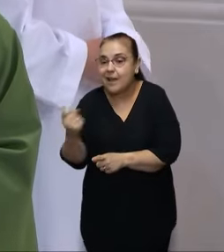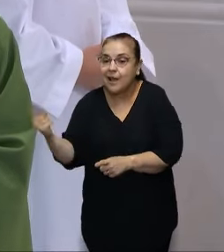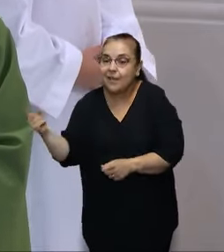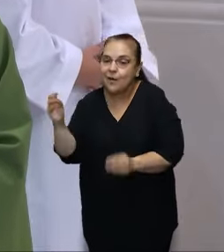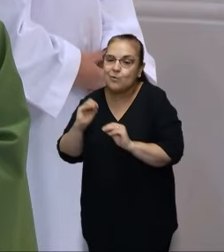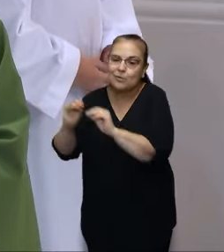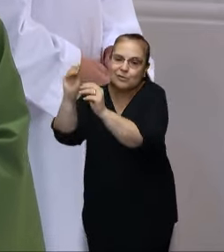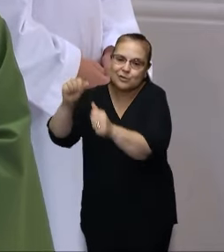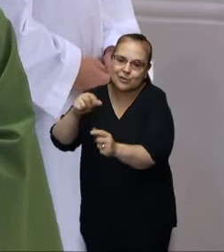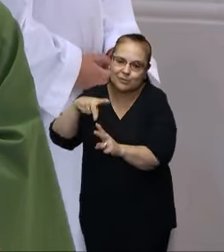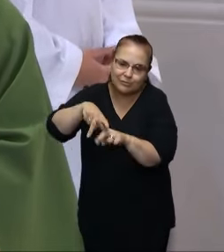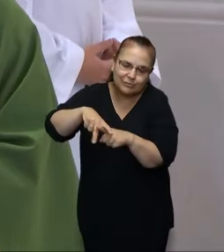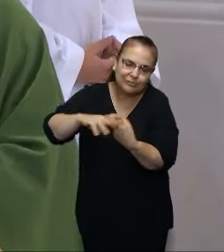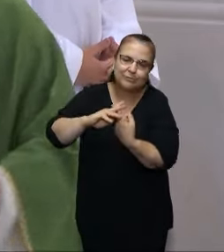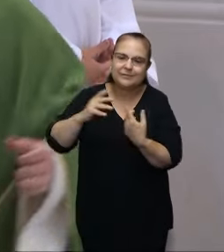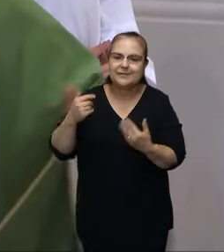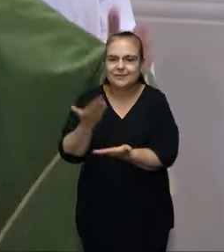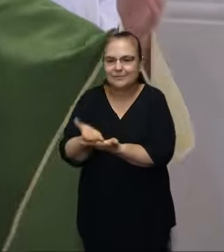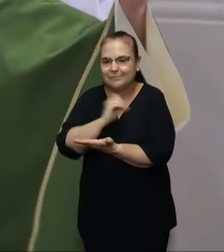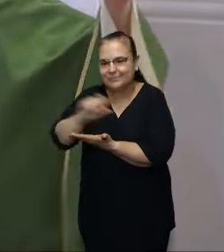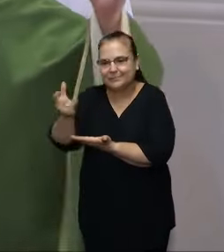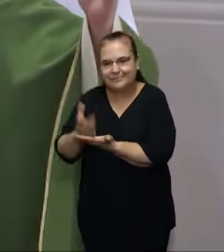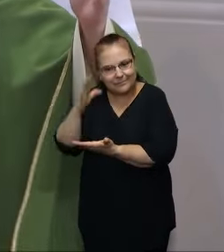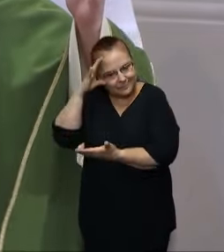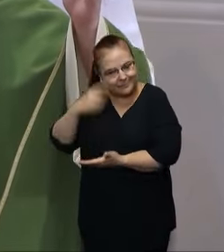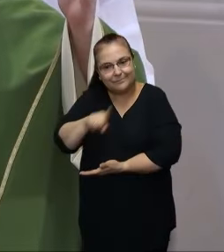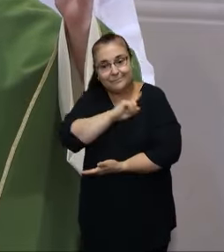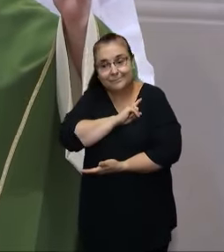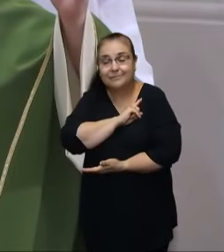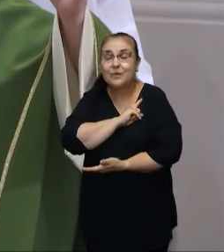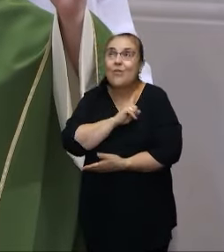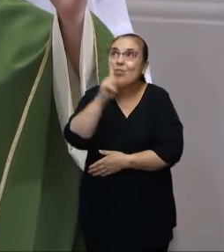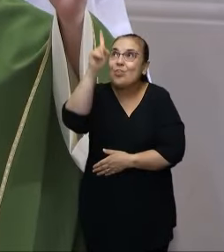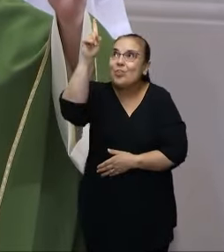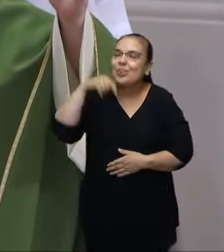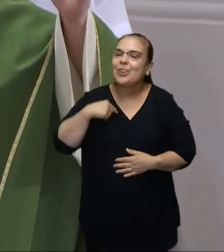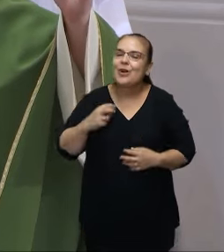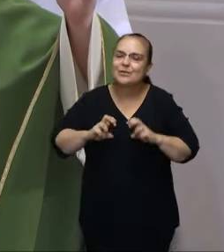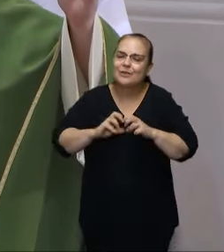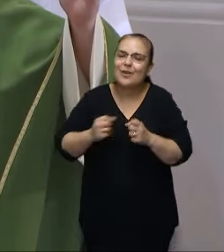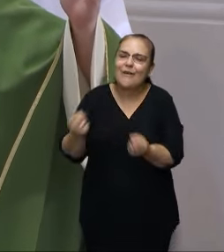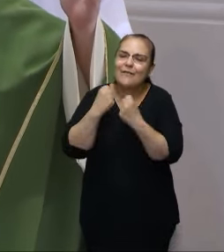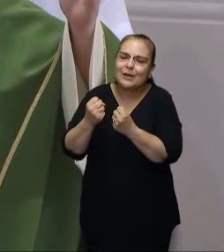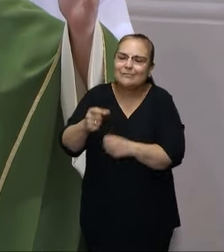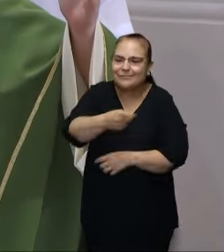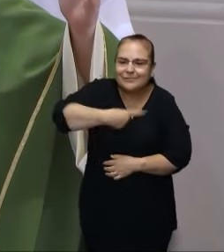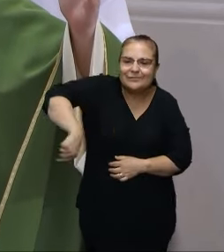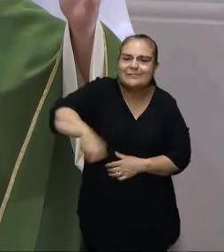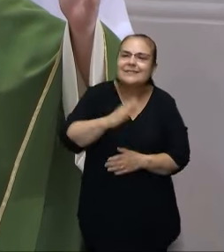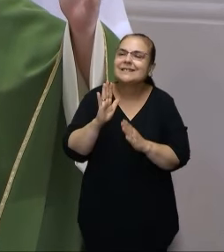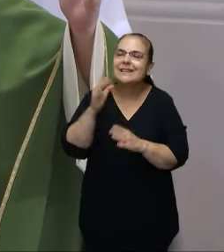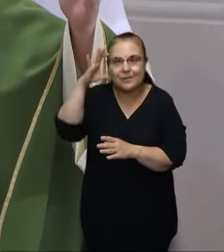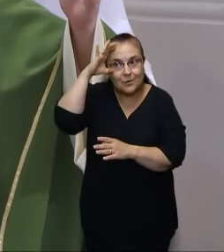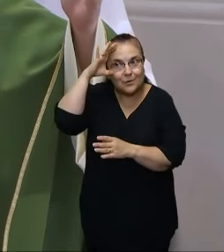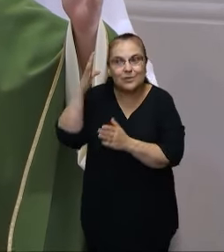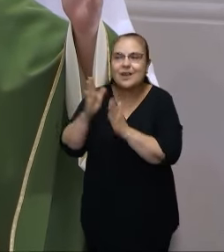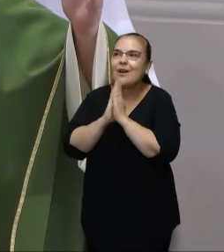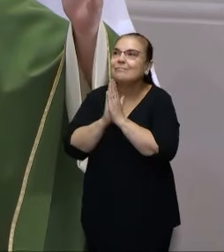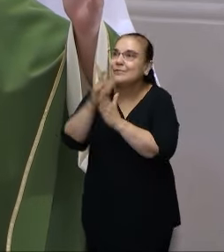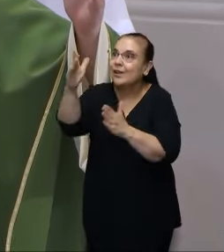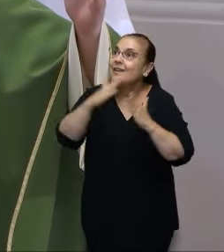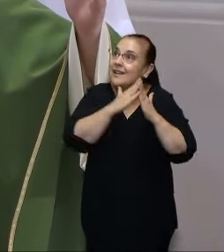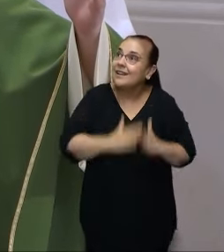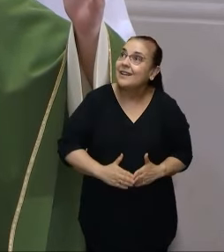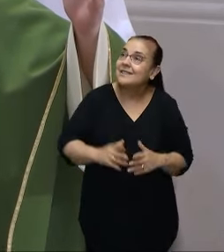roguemos al Señor oh Dios refugio y fortaleza nuestra Escucha las oraciones de tu iglesia y